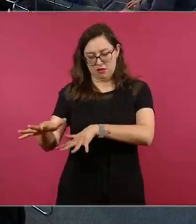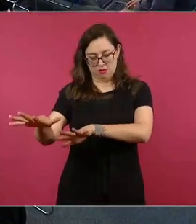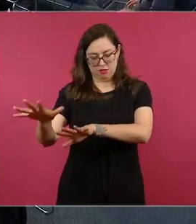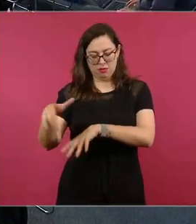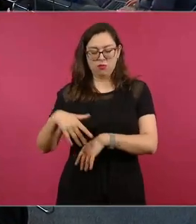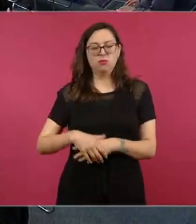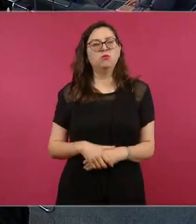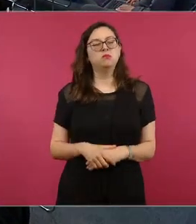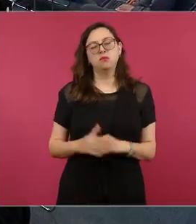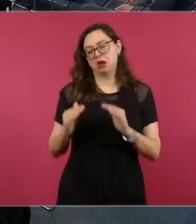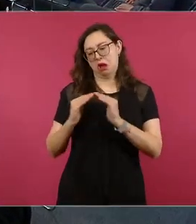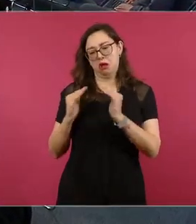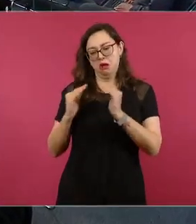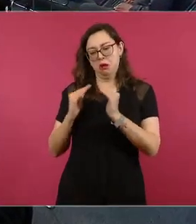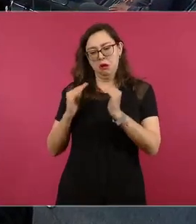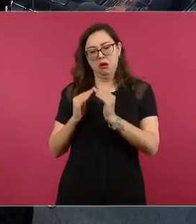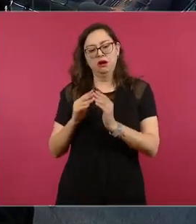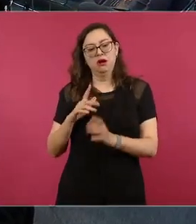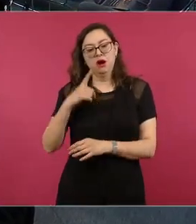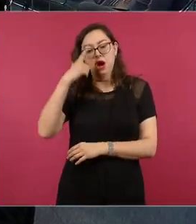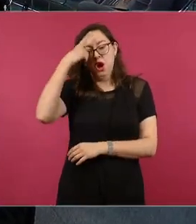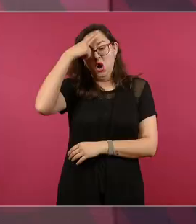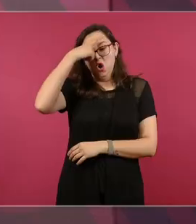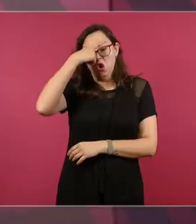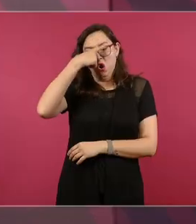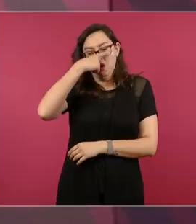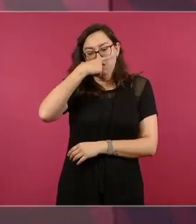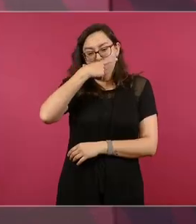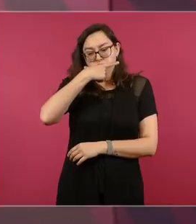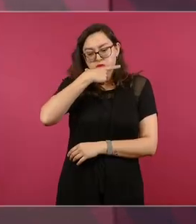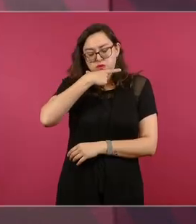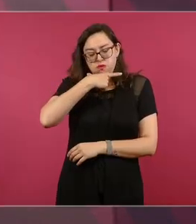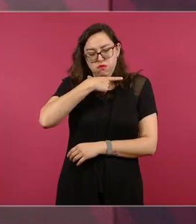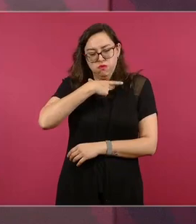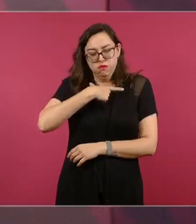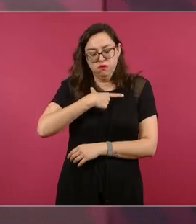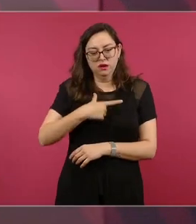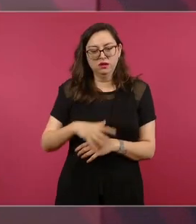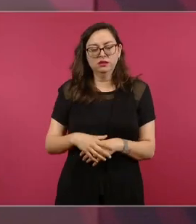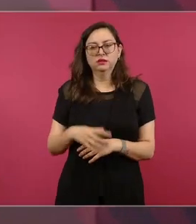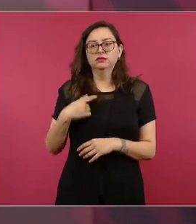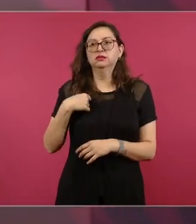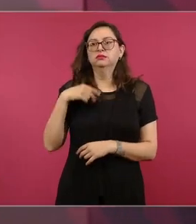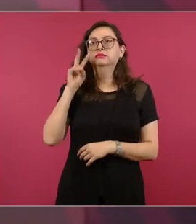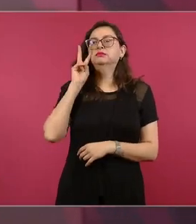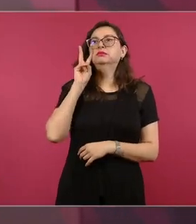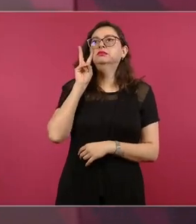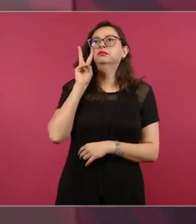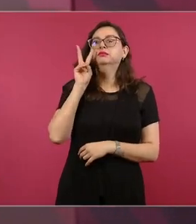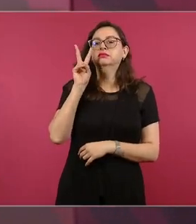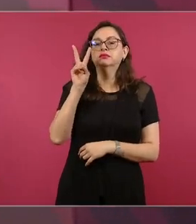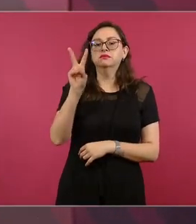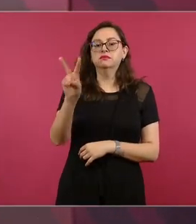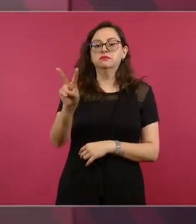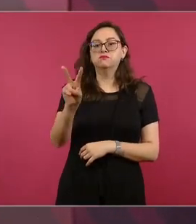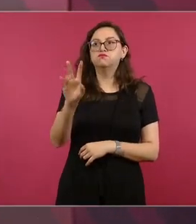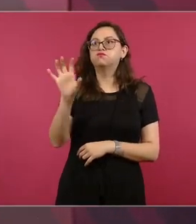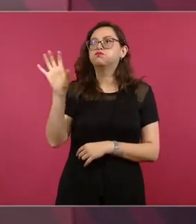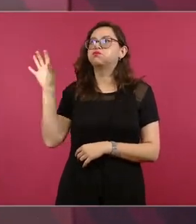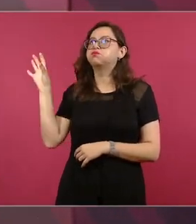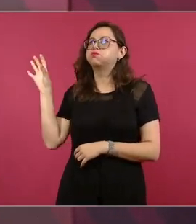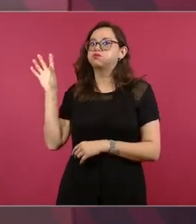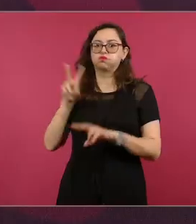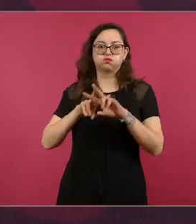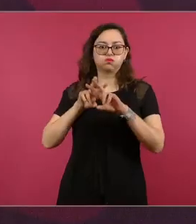así enfrente del río así el cometa